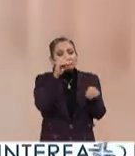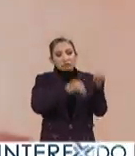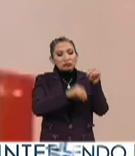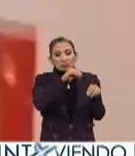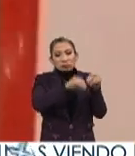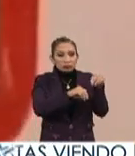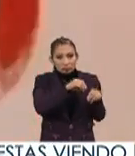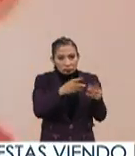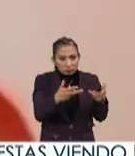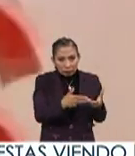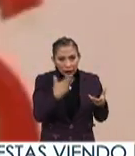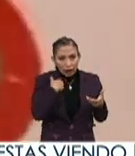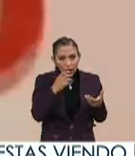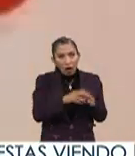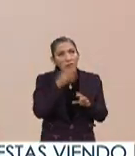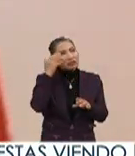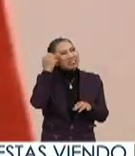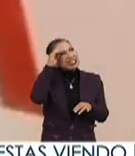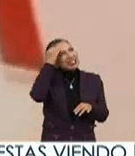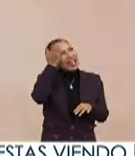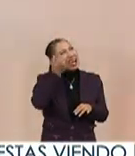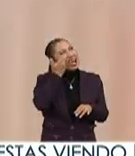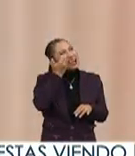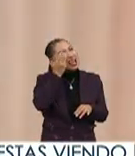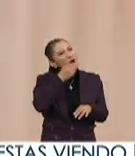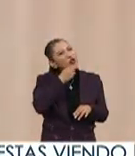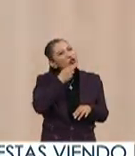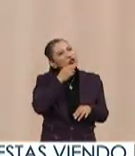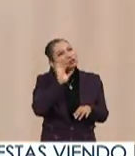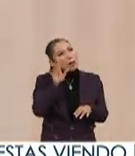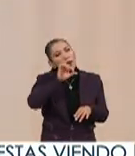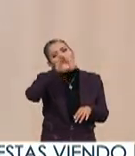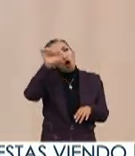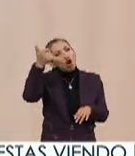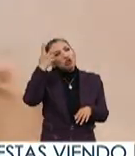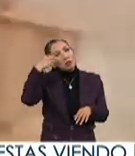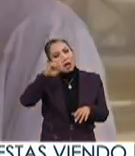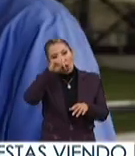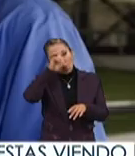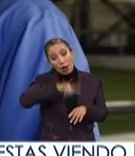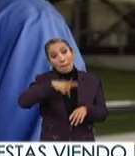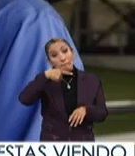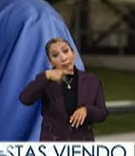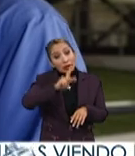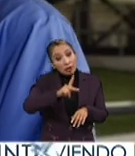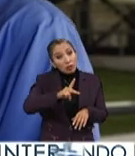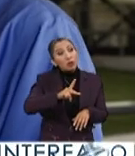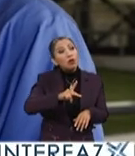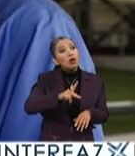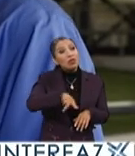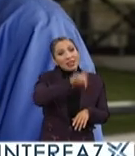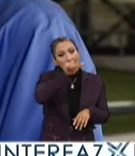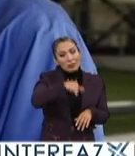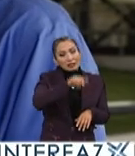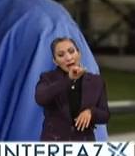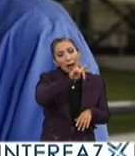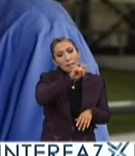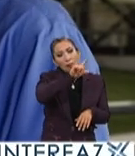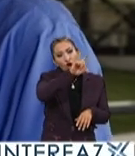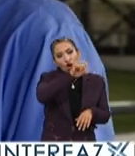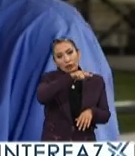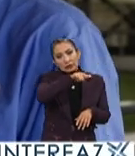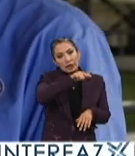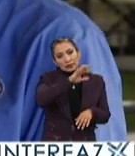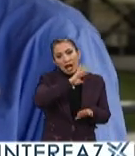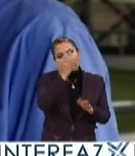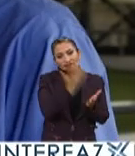construyó con miras de que se utilizaría en otro viaje lunar. Sin embargo, después del Apolo 17 ya